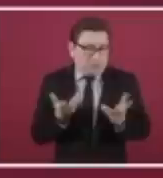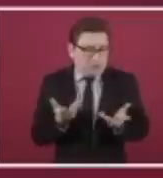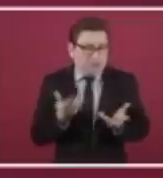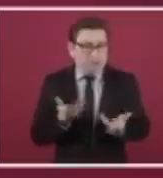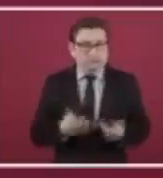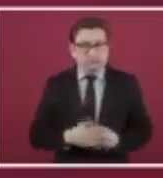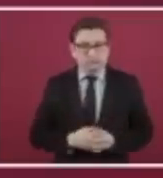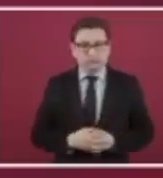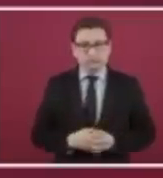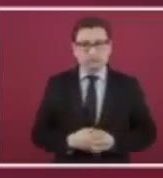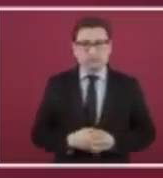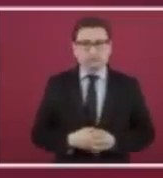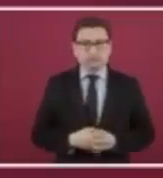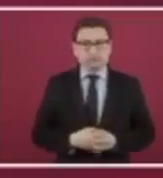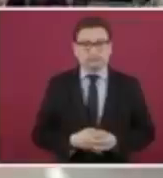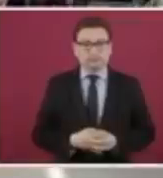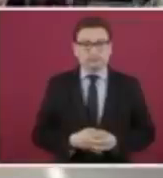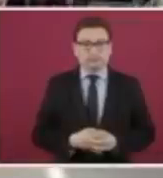aquí.